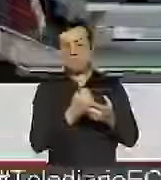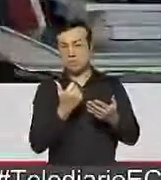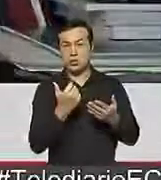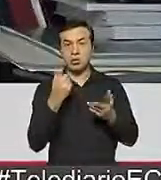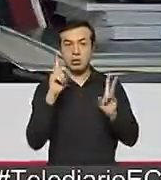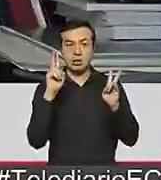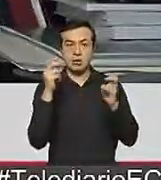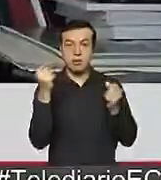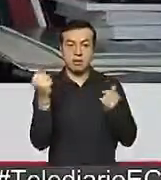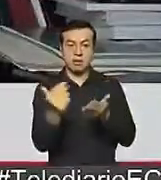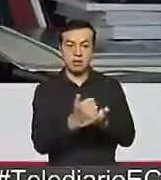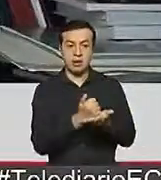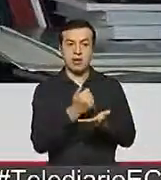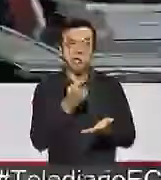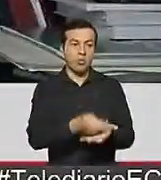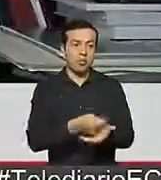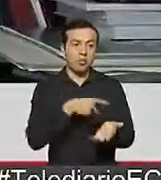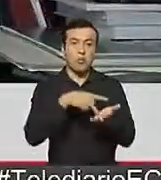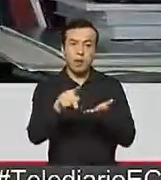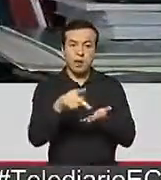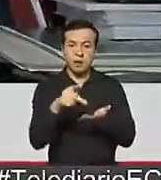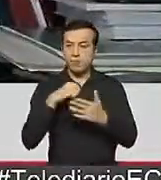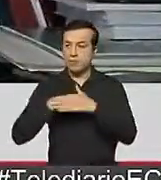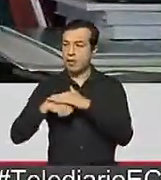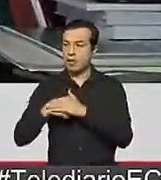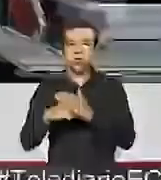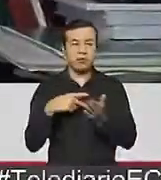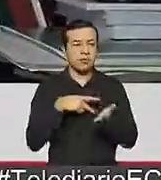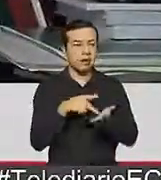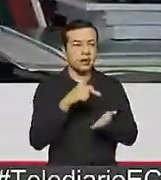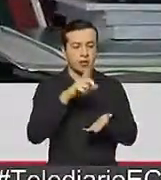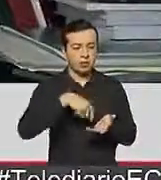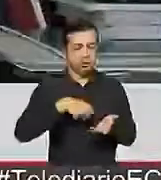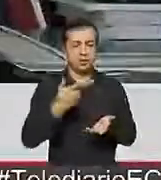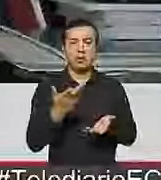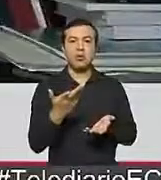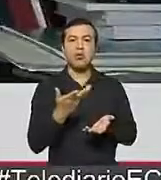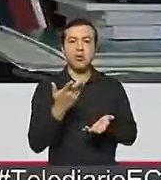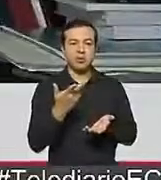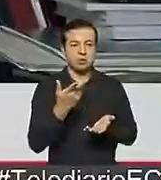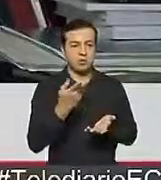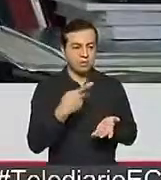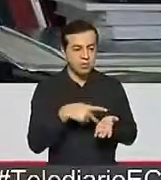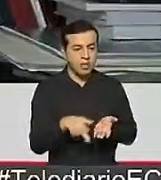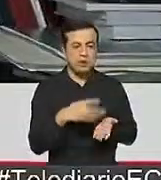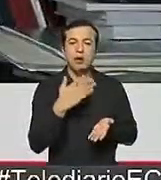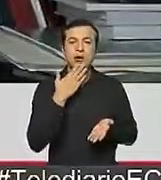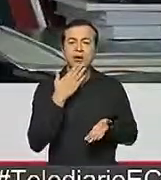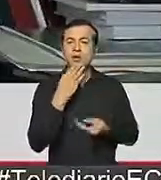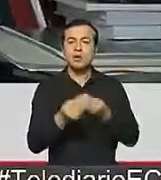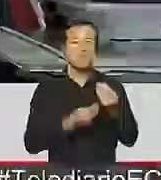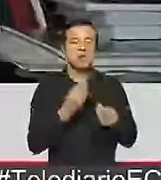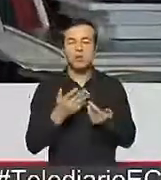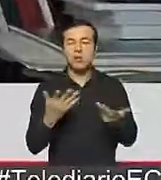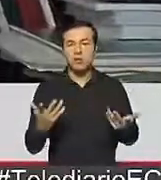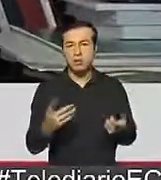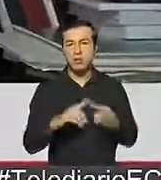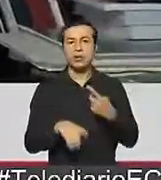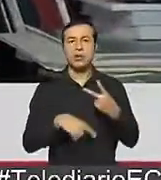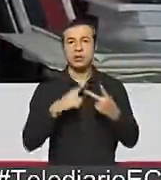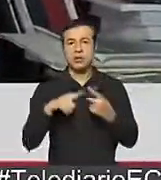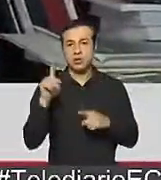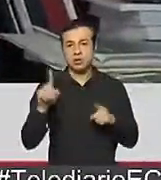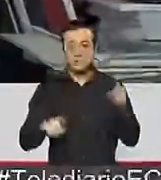de recaudo. Vamos a tener metro y no vamos a tener ni tarjetas ni manera, digamos, de entrar al metro. Y quitaron